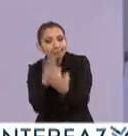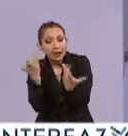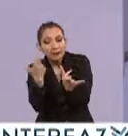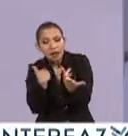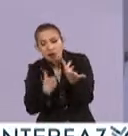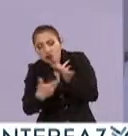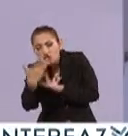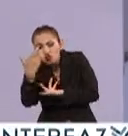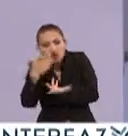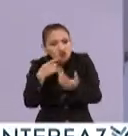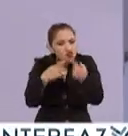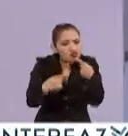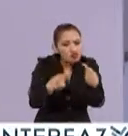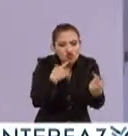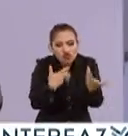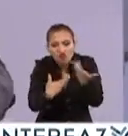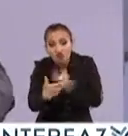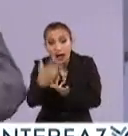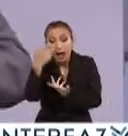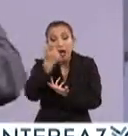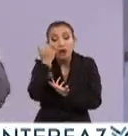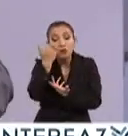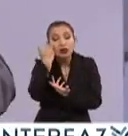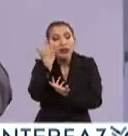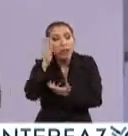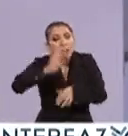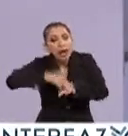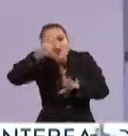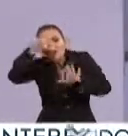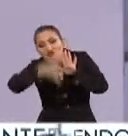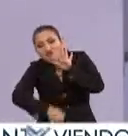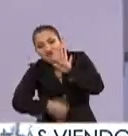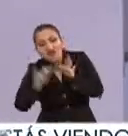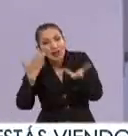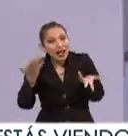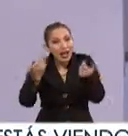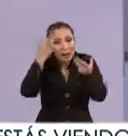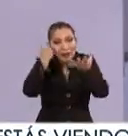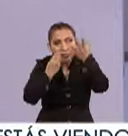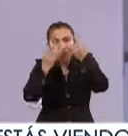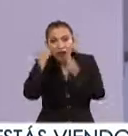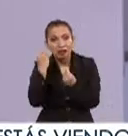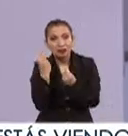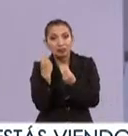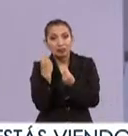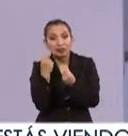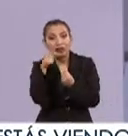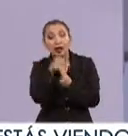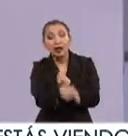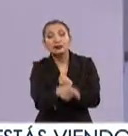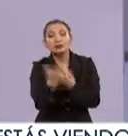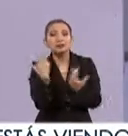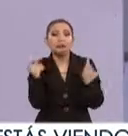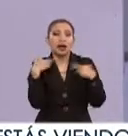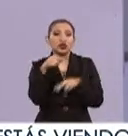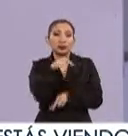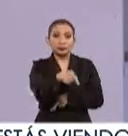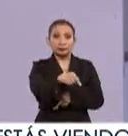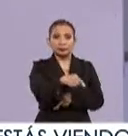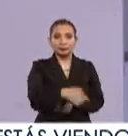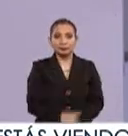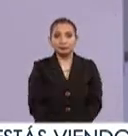la complicidad del alumno, que el alumno quiera ir hasta Antártida para aprender si es preciso, eso viene del